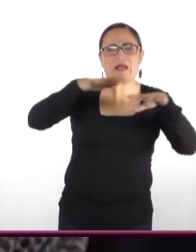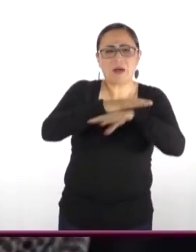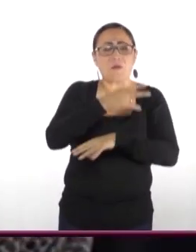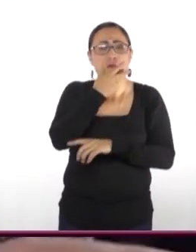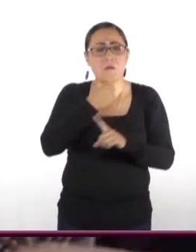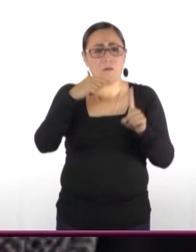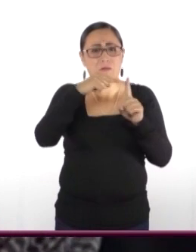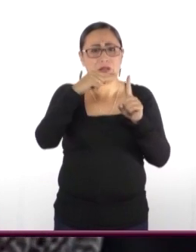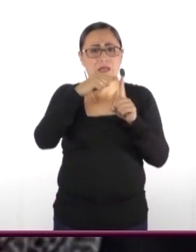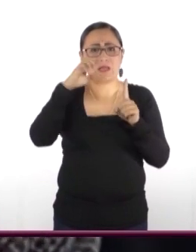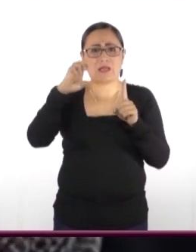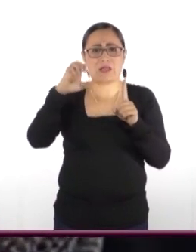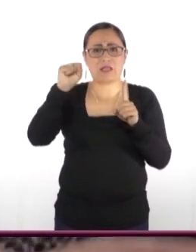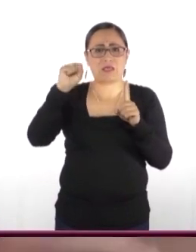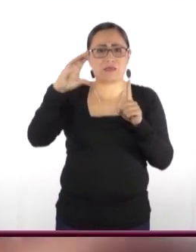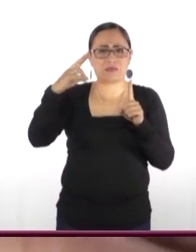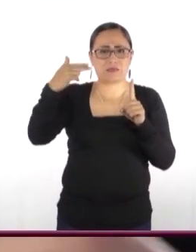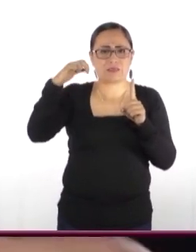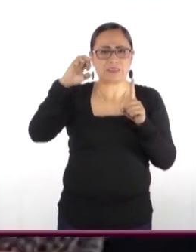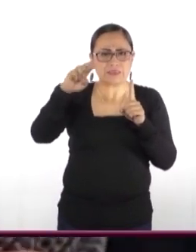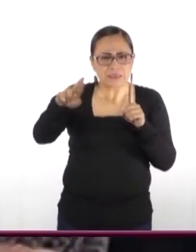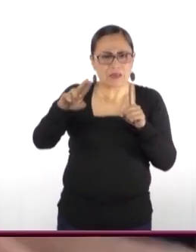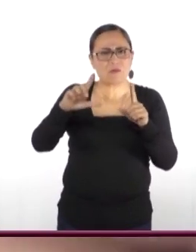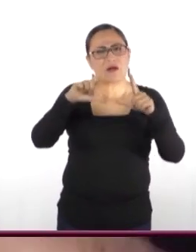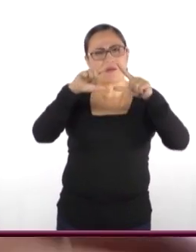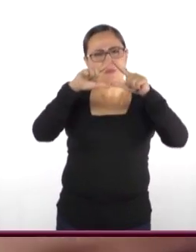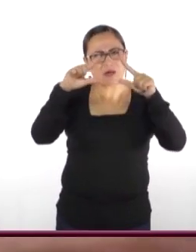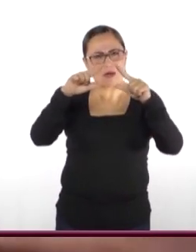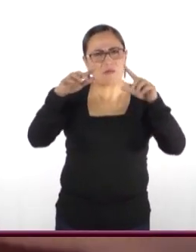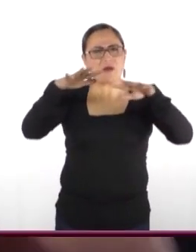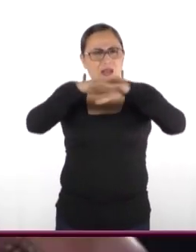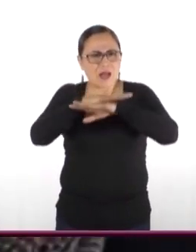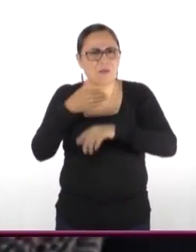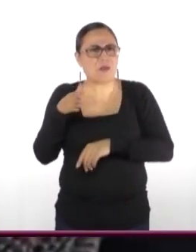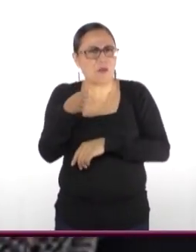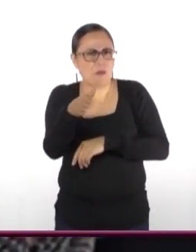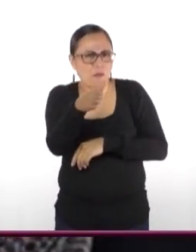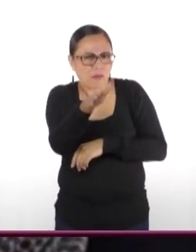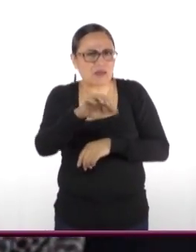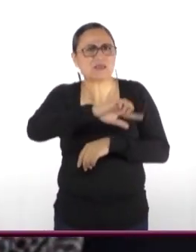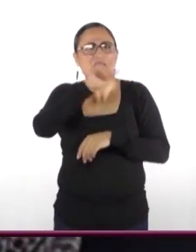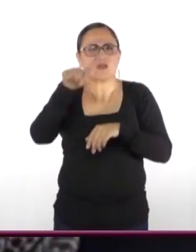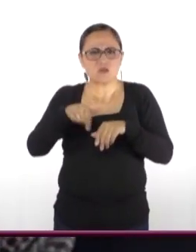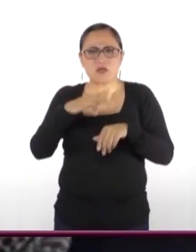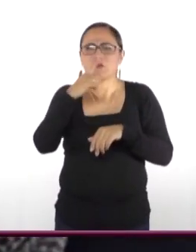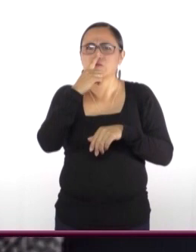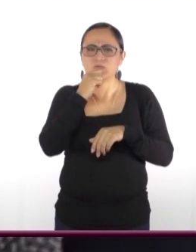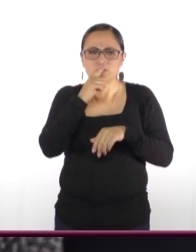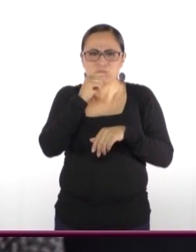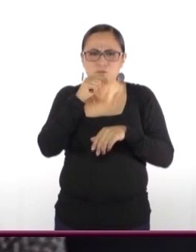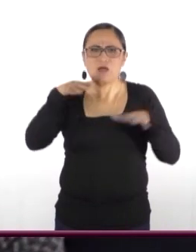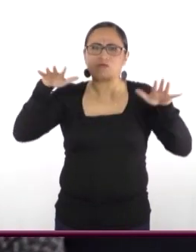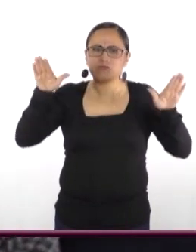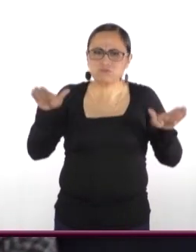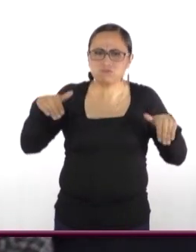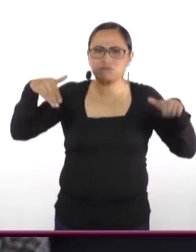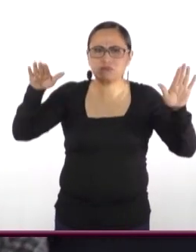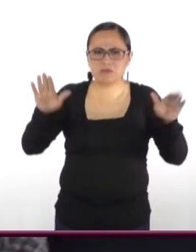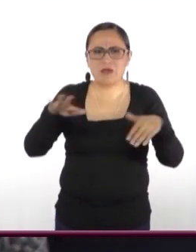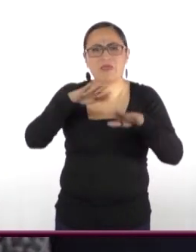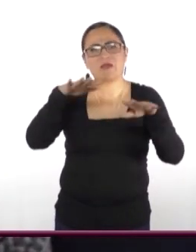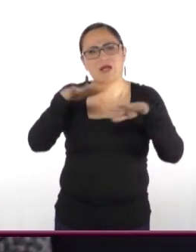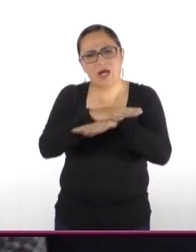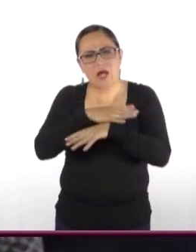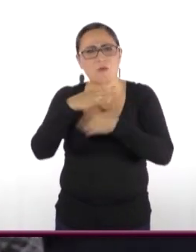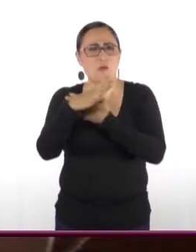se transforma. Escher es fantástico. De repente un triángulo se vuelve un pez, de repente se vuelve un ave, de repente se vuelve